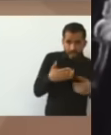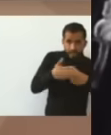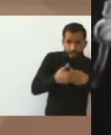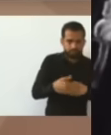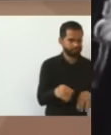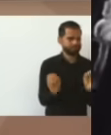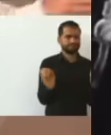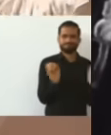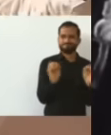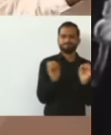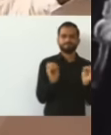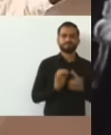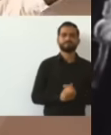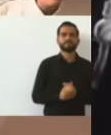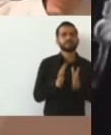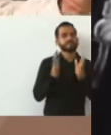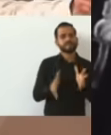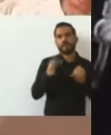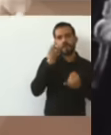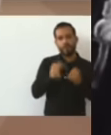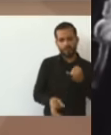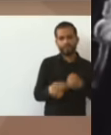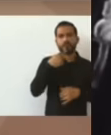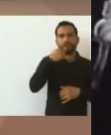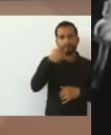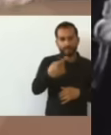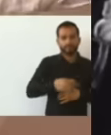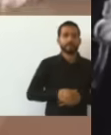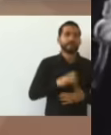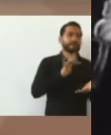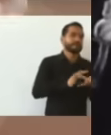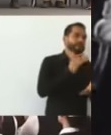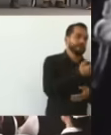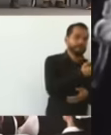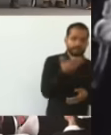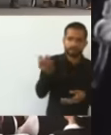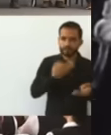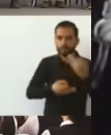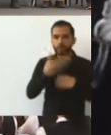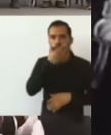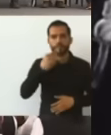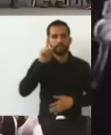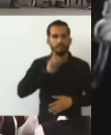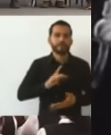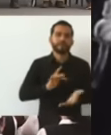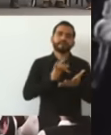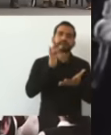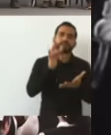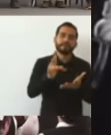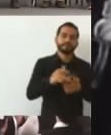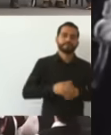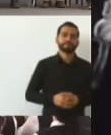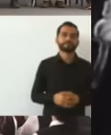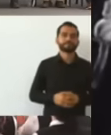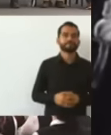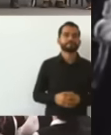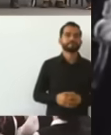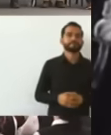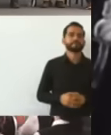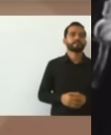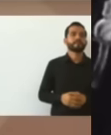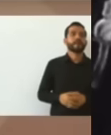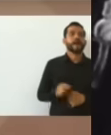postura. Quiero terminar agradeciéndoles a todas y a todos, de manera muy puntual, desde